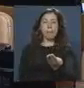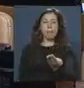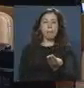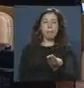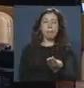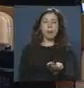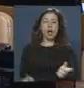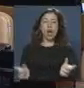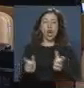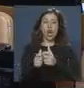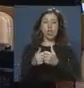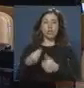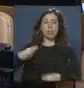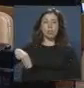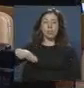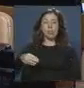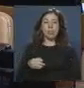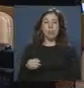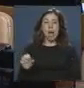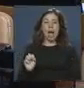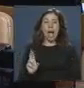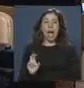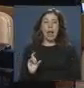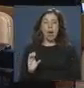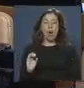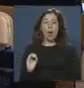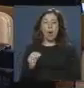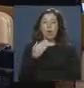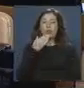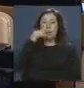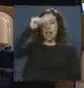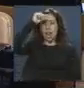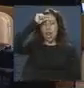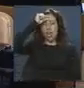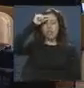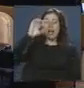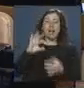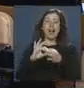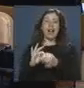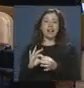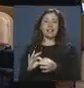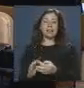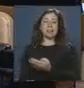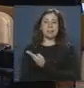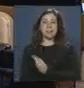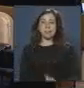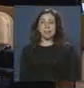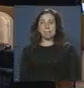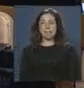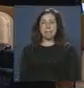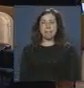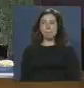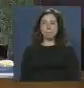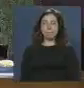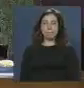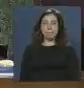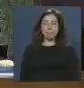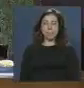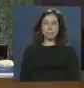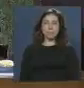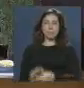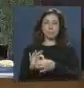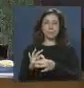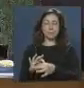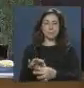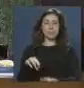a los consejos municipales de la provincia de Arauco y de la comuna de Lota. Muchas gracias, presidente, he dicho. Gracias,